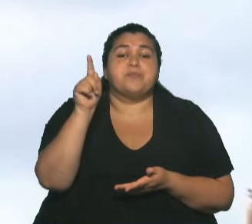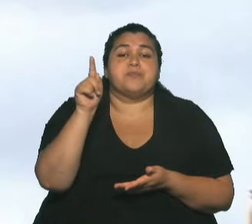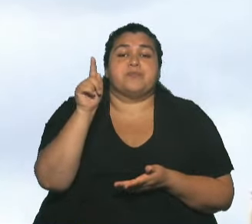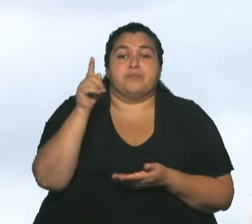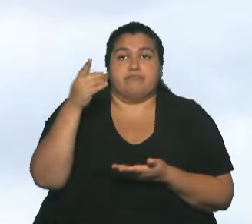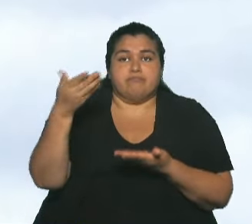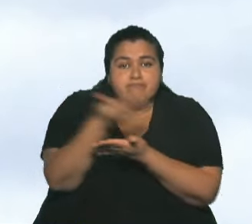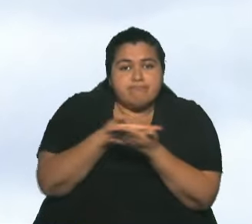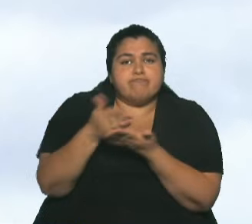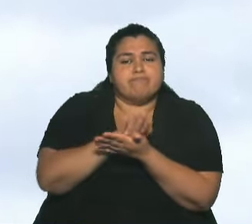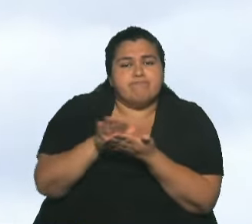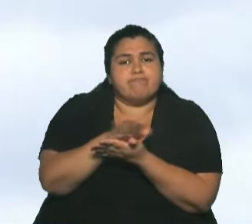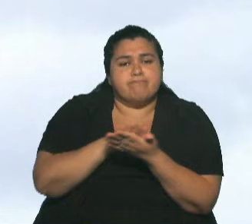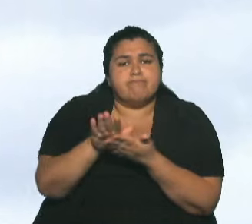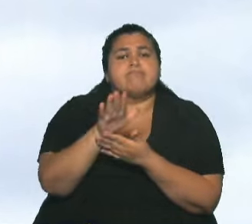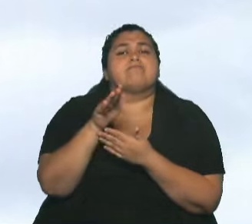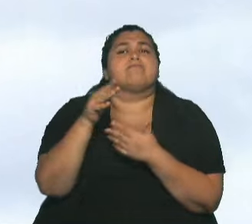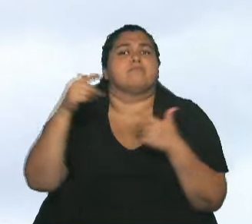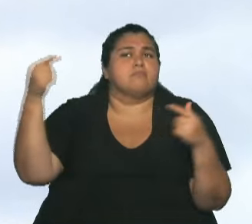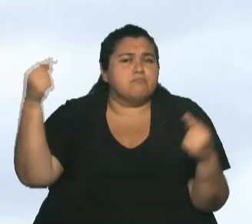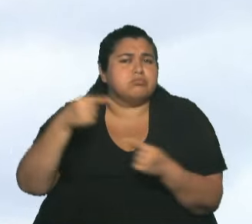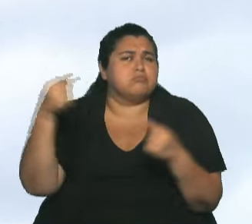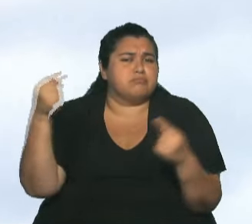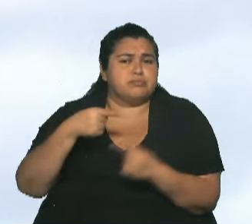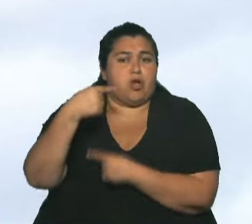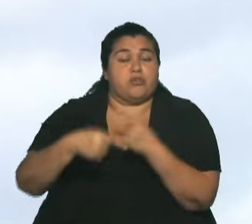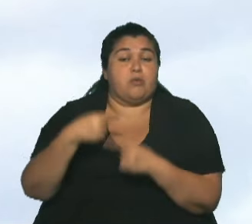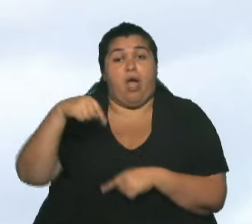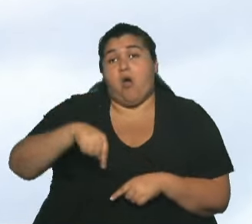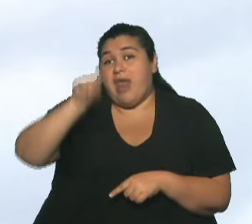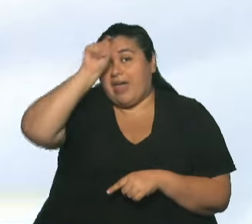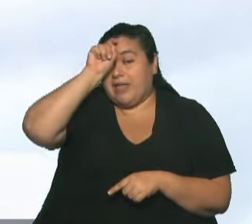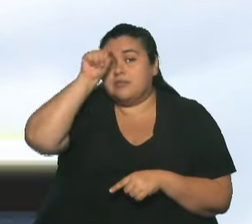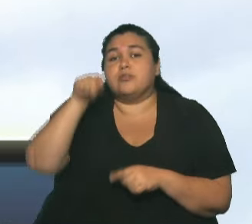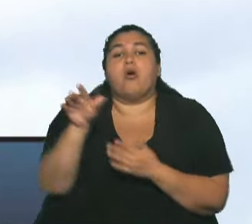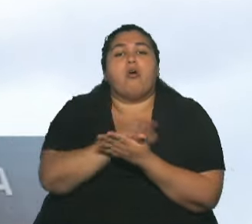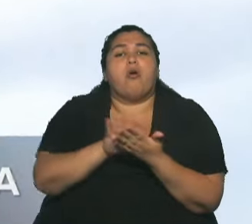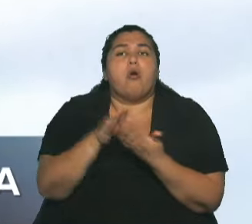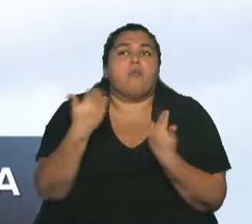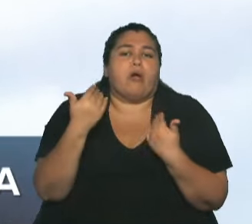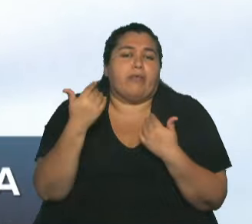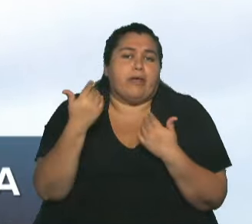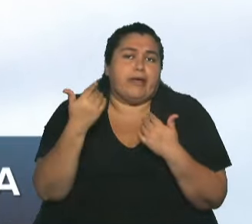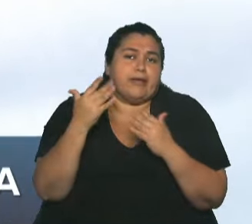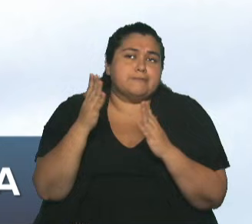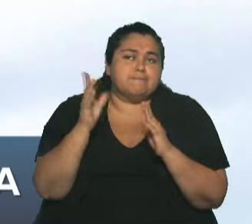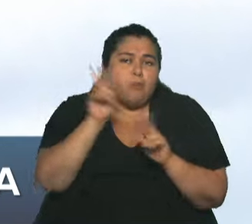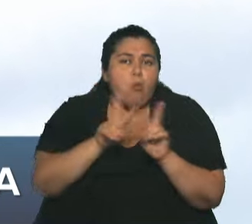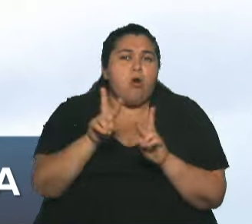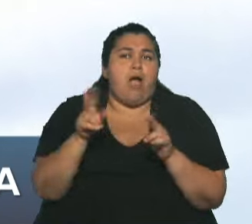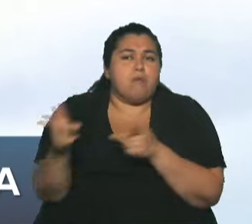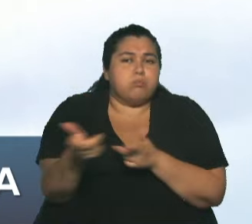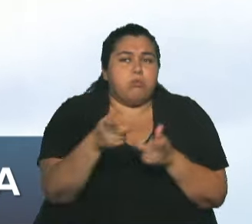continúan permanentemente los enfrentamientos. Pero ahora en Egipto se está negociando un posible alto el fuego antes de que comience el